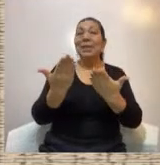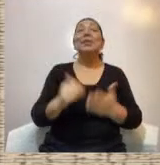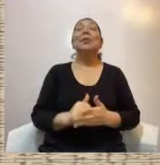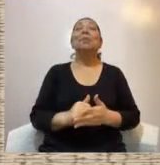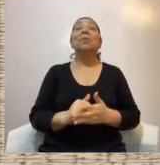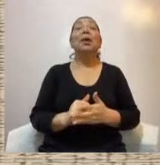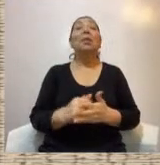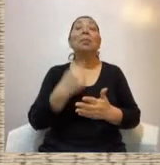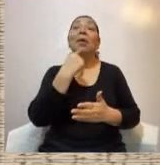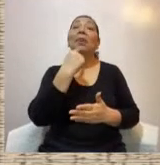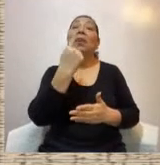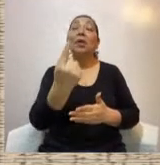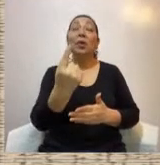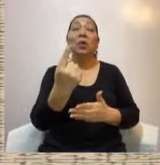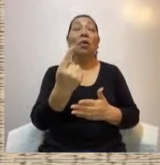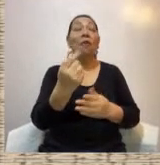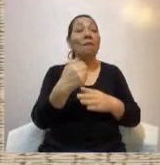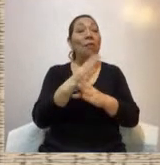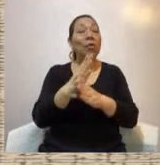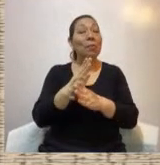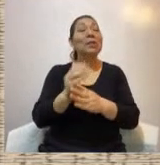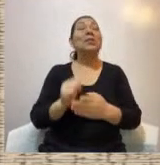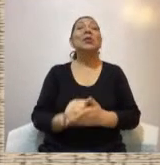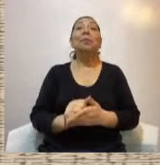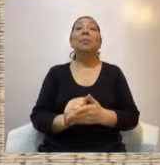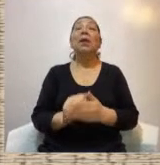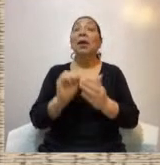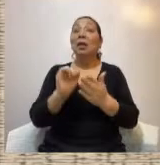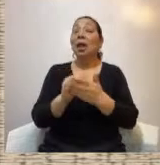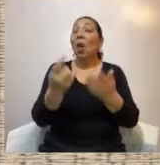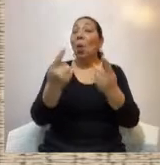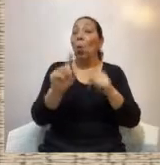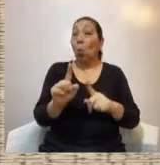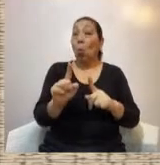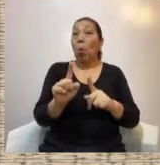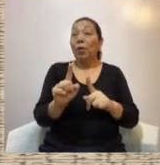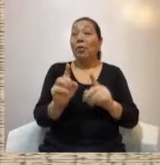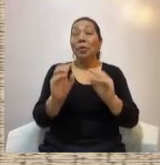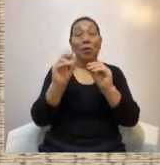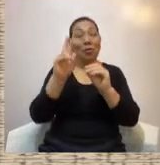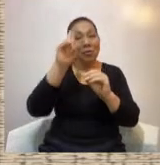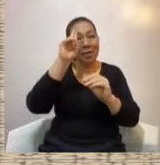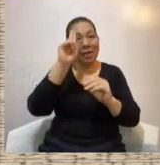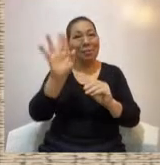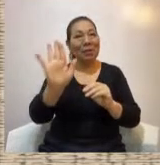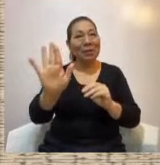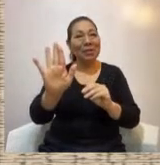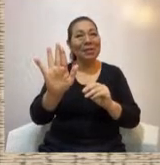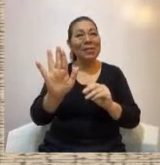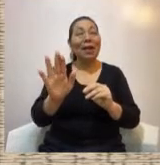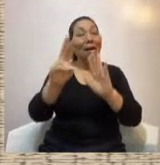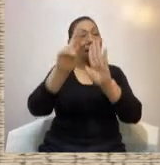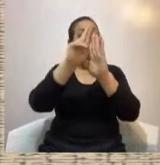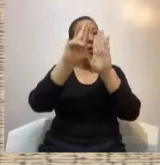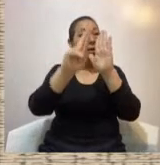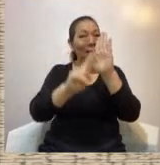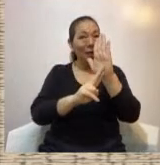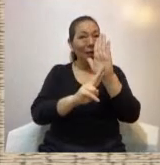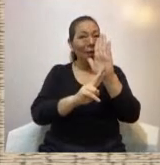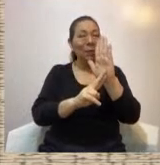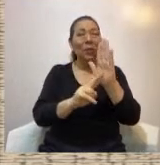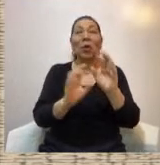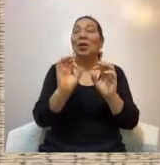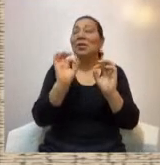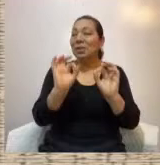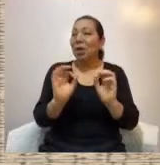también el tribunal va a exhortar a los centros de formación castrense a que cuando apliquen estas sanciones o cuando apliquen el reglamento